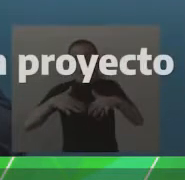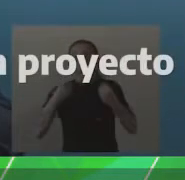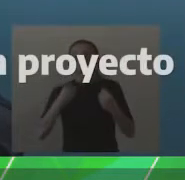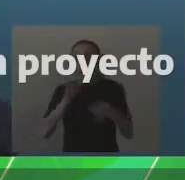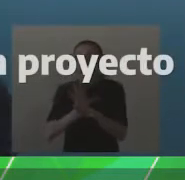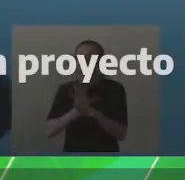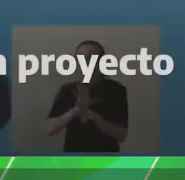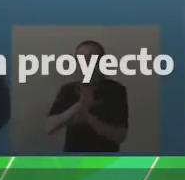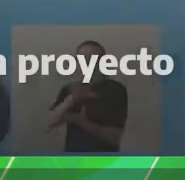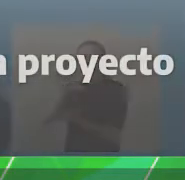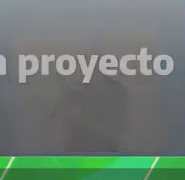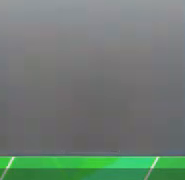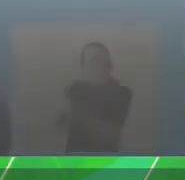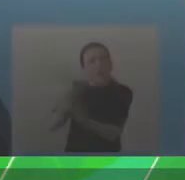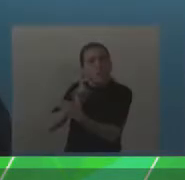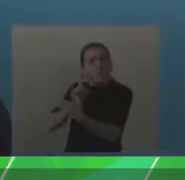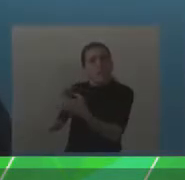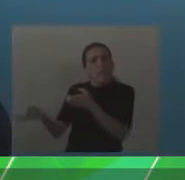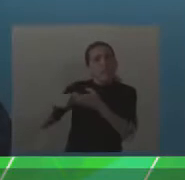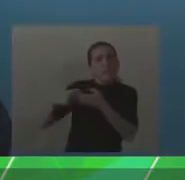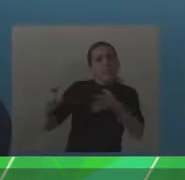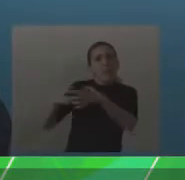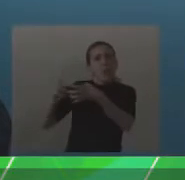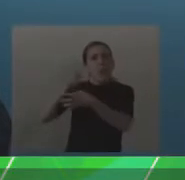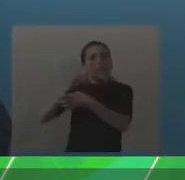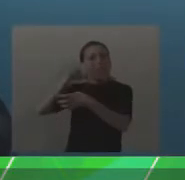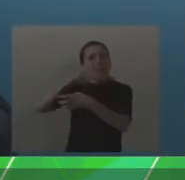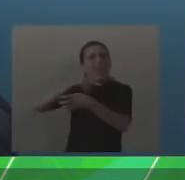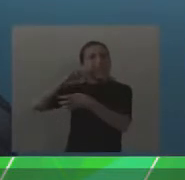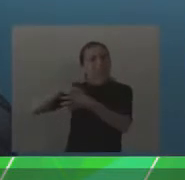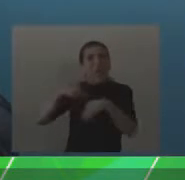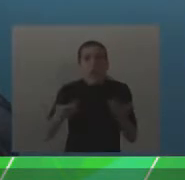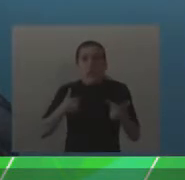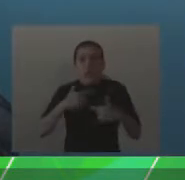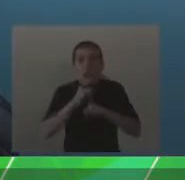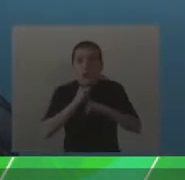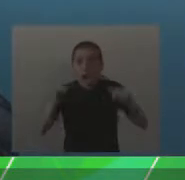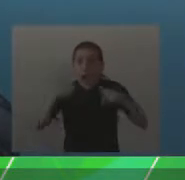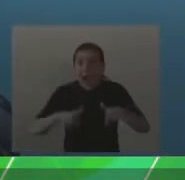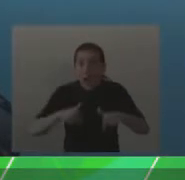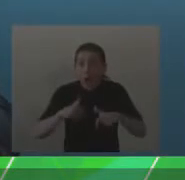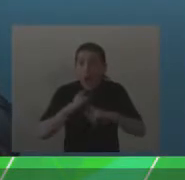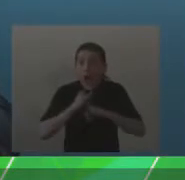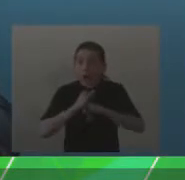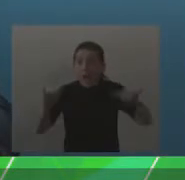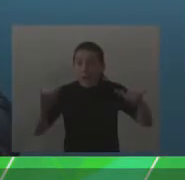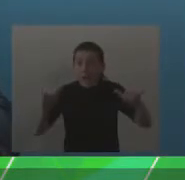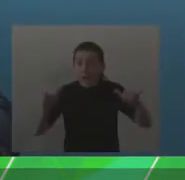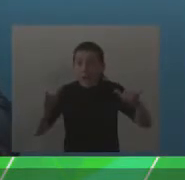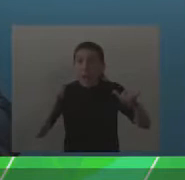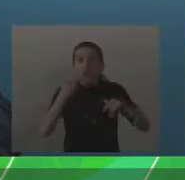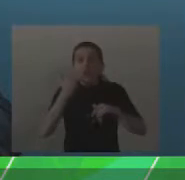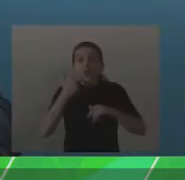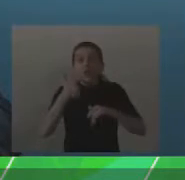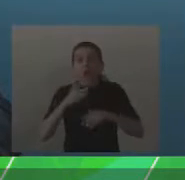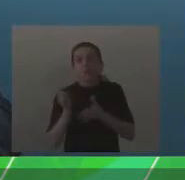acuerdo con su medida? Creemos que lo que nos pusimos de acuerdo con el ministro es que vamos a defender Santa Fe y que Santa Fe también tiene